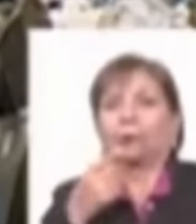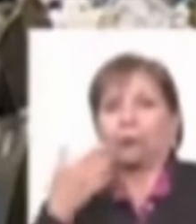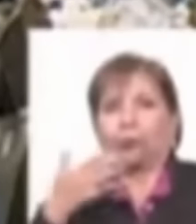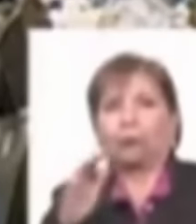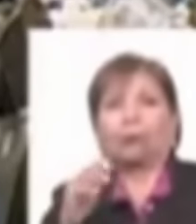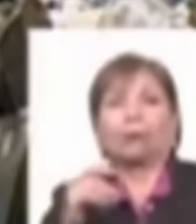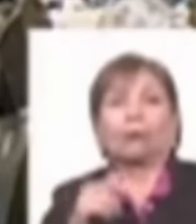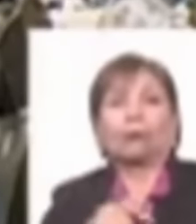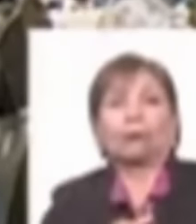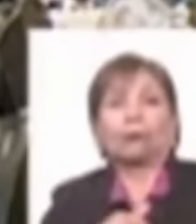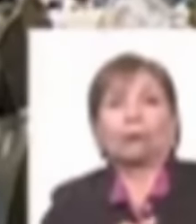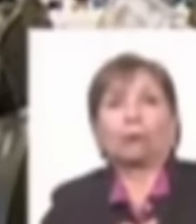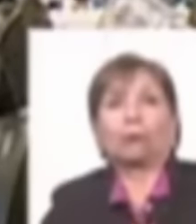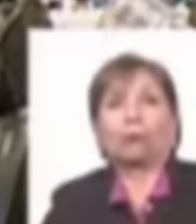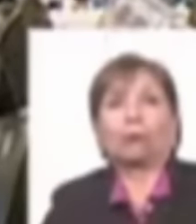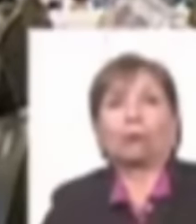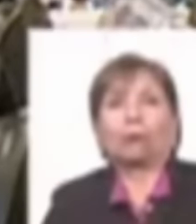el doctor Blume había al momento